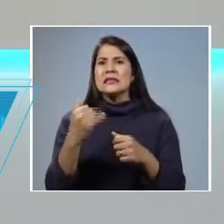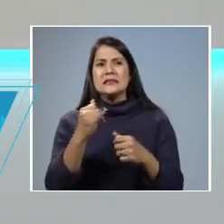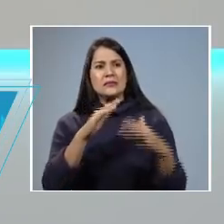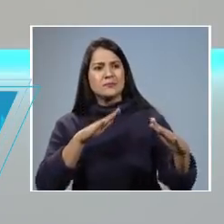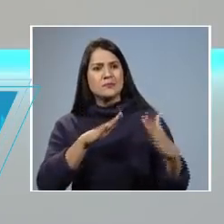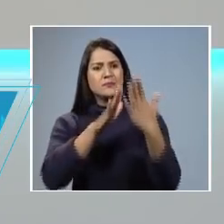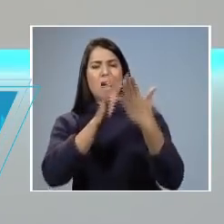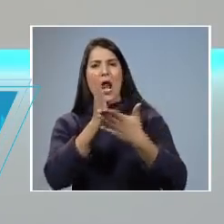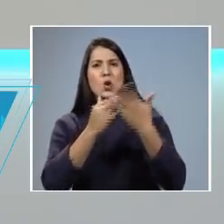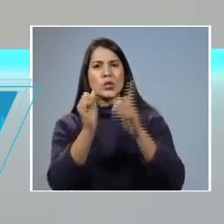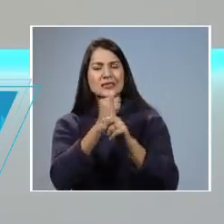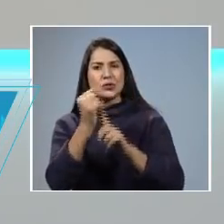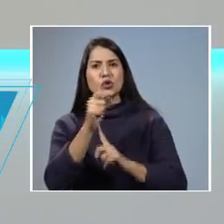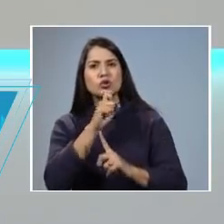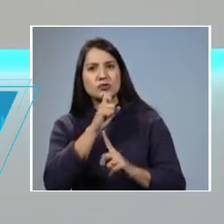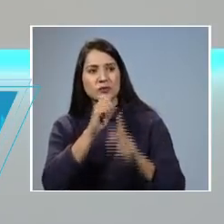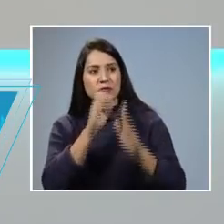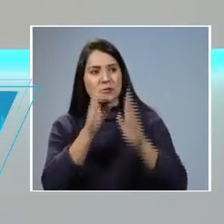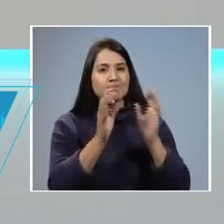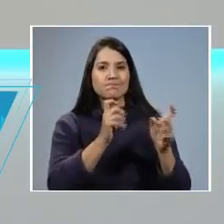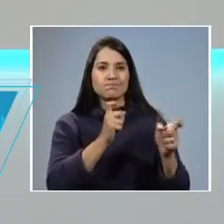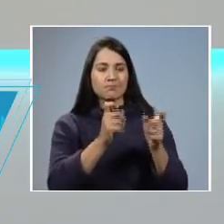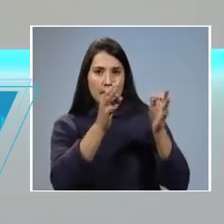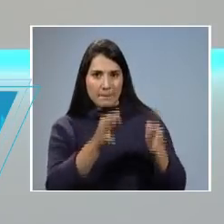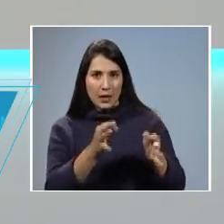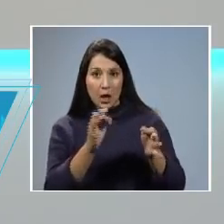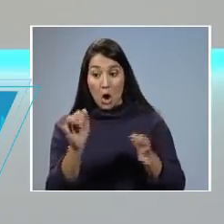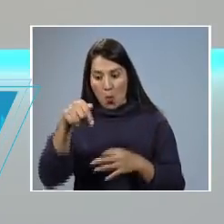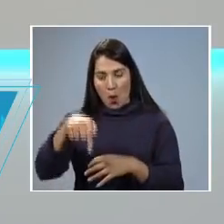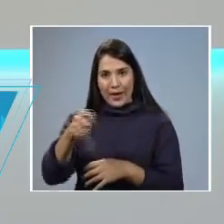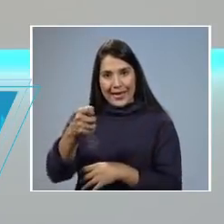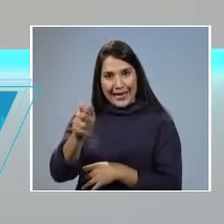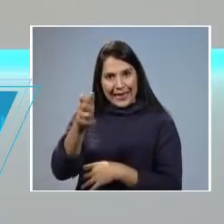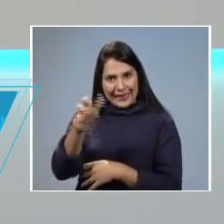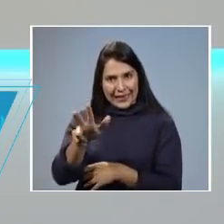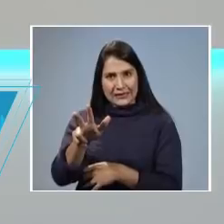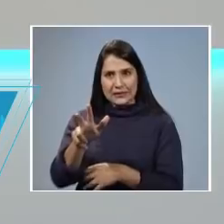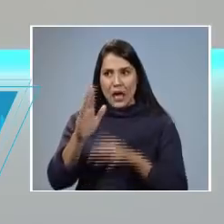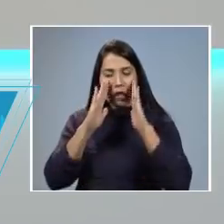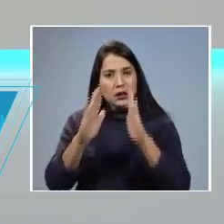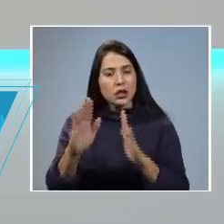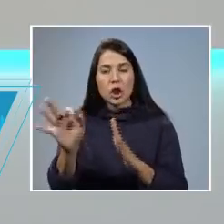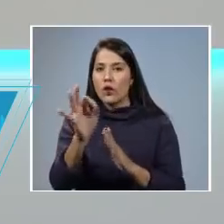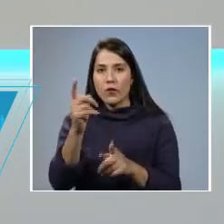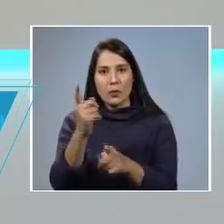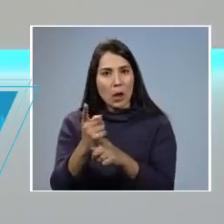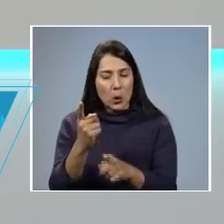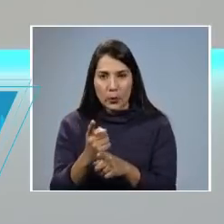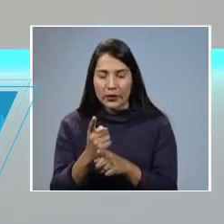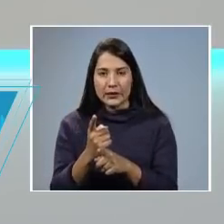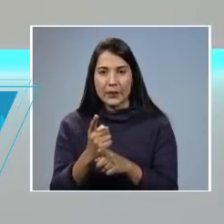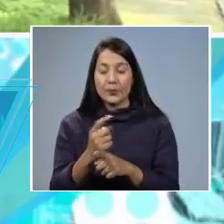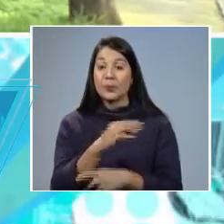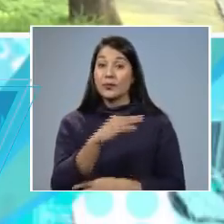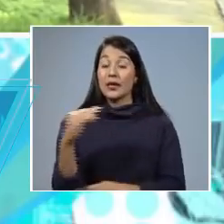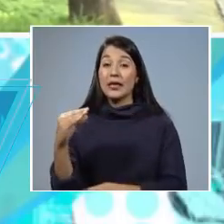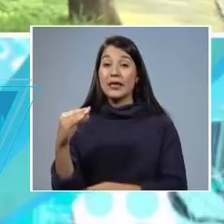complicada, incluyendo la del Canal 13, digamos, de alguna manera se actuó diligentemente.